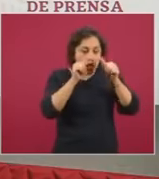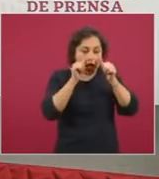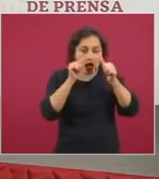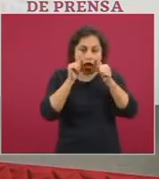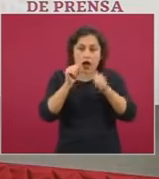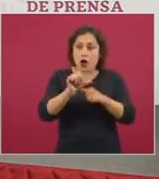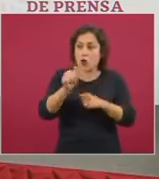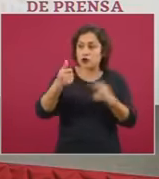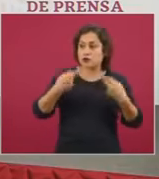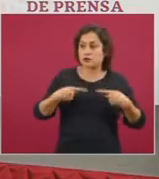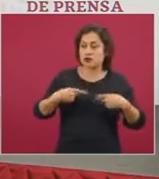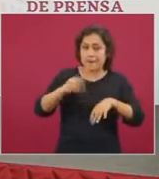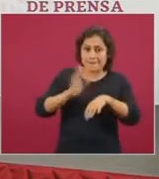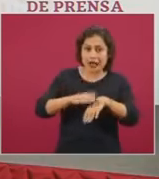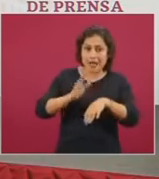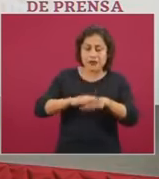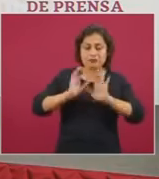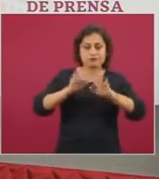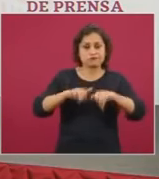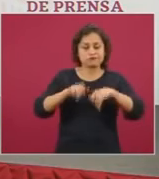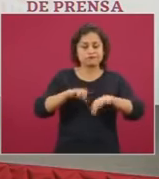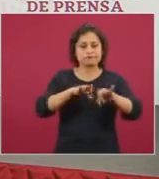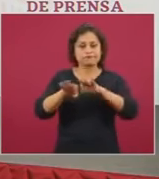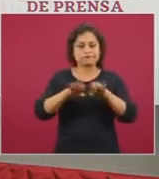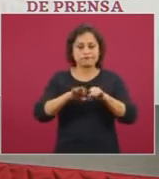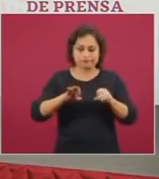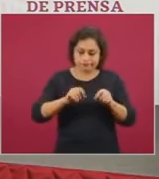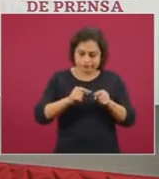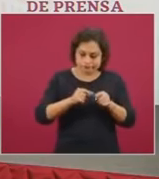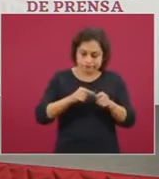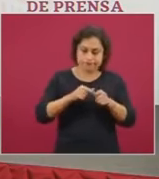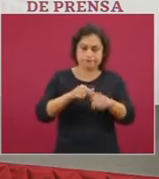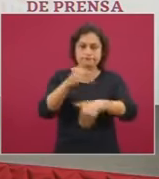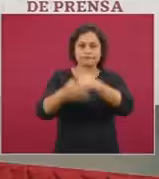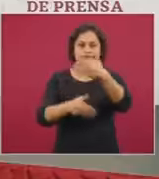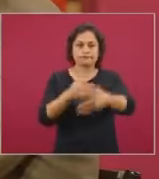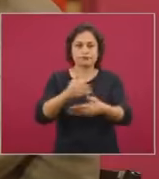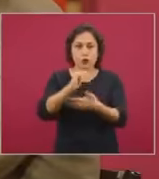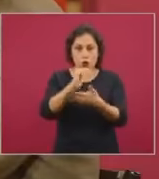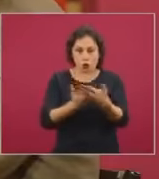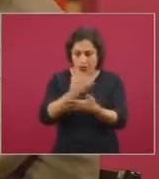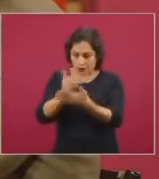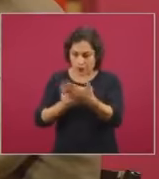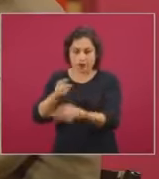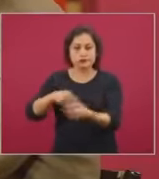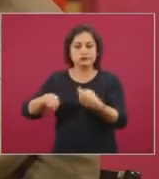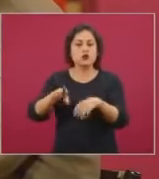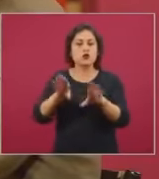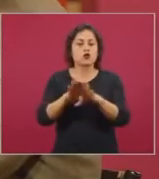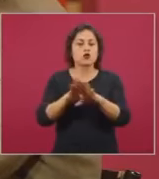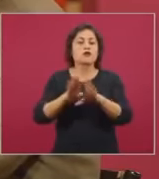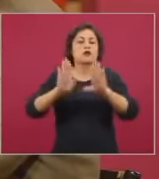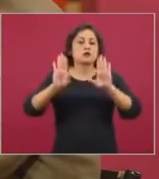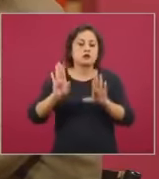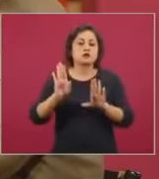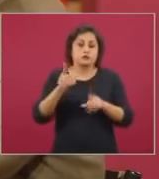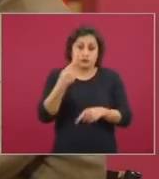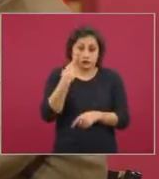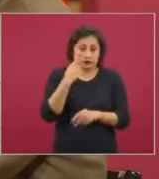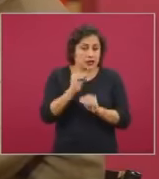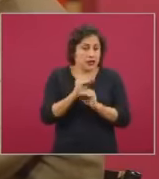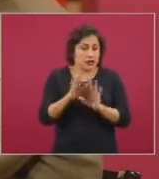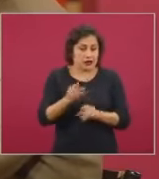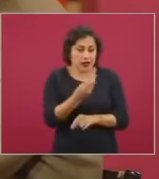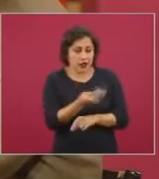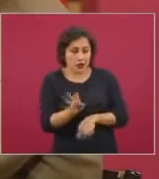se han mantenido gran parte de los contratos y pues la idea es que tampoco, son personas,